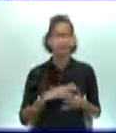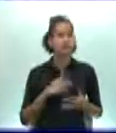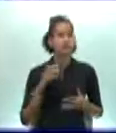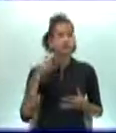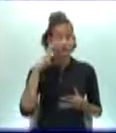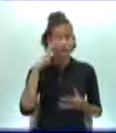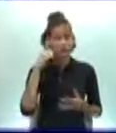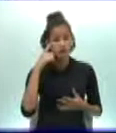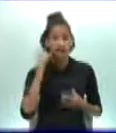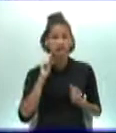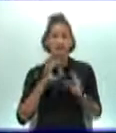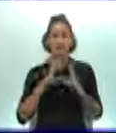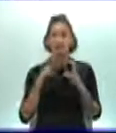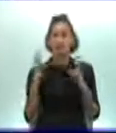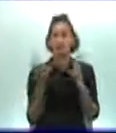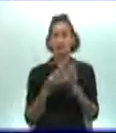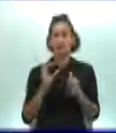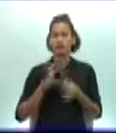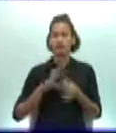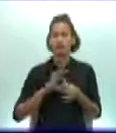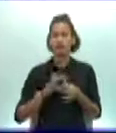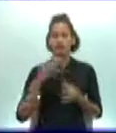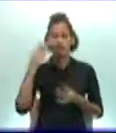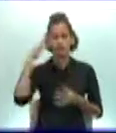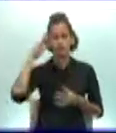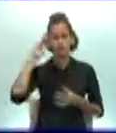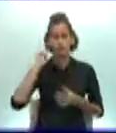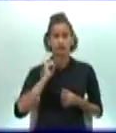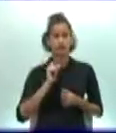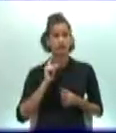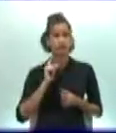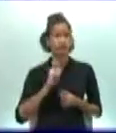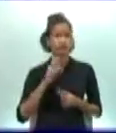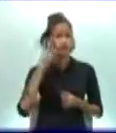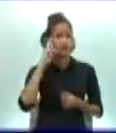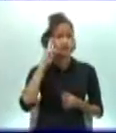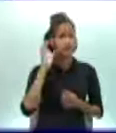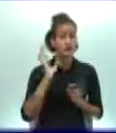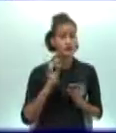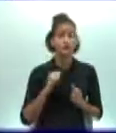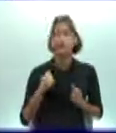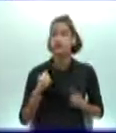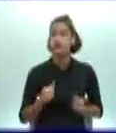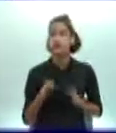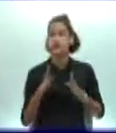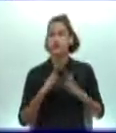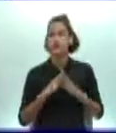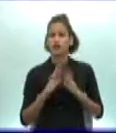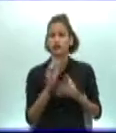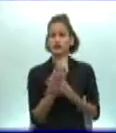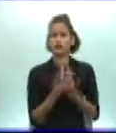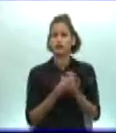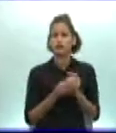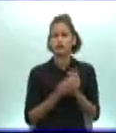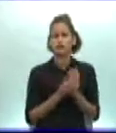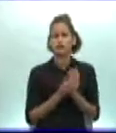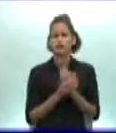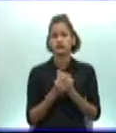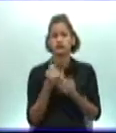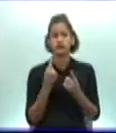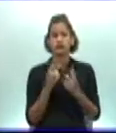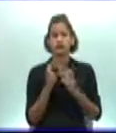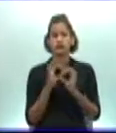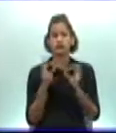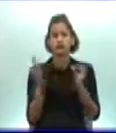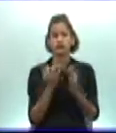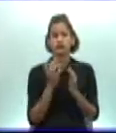la geografía cubana. No olviden quedarse en casa, lavarse las manos correctamente y si algún familiar tiene que salir a